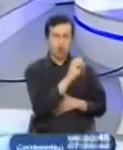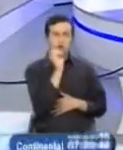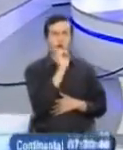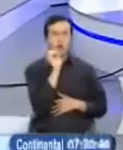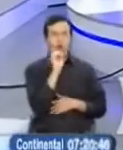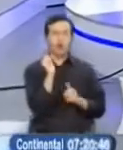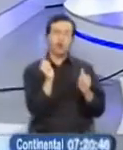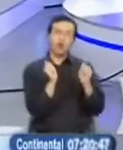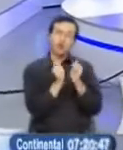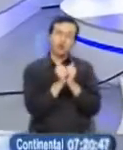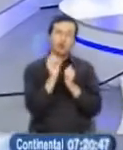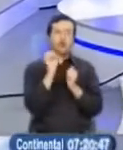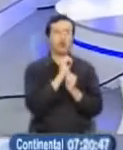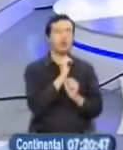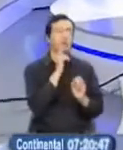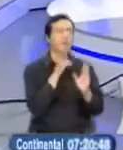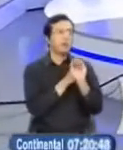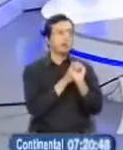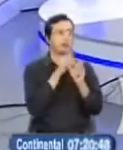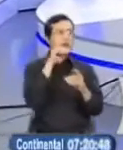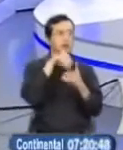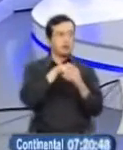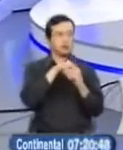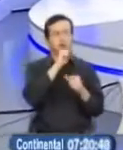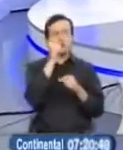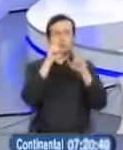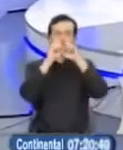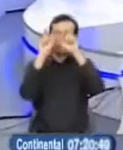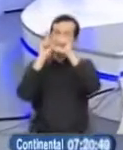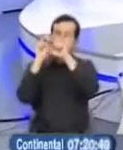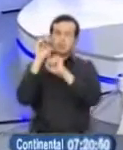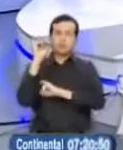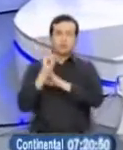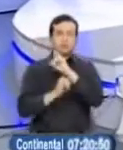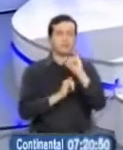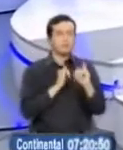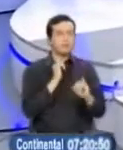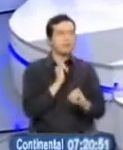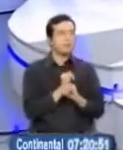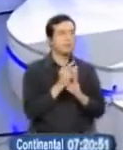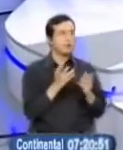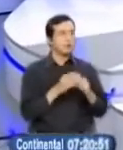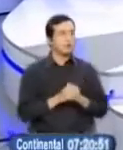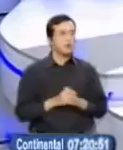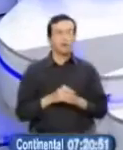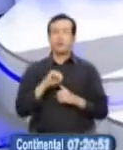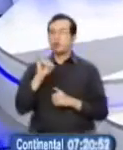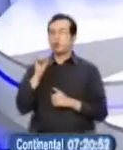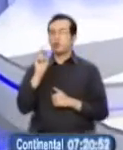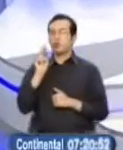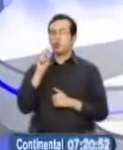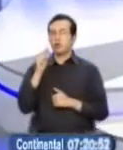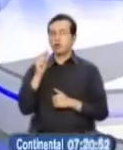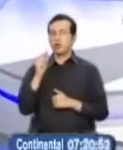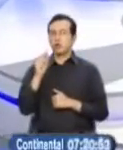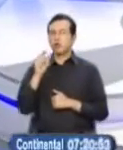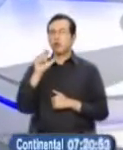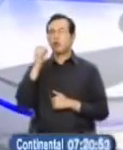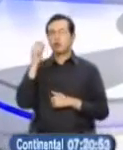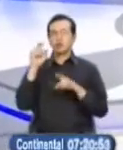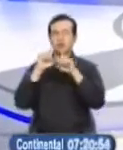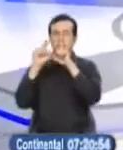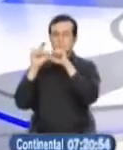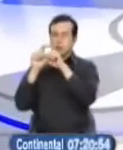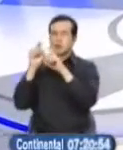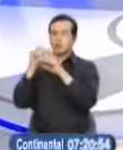ha estado participando dentro de otras empresas internacionales? Jorge Vivar ha estado participando con otras